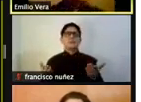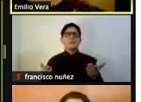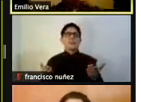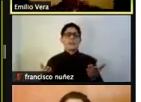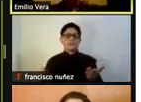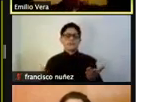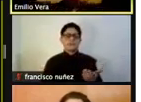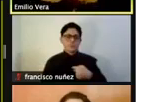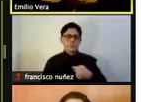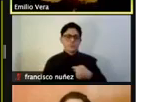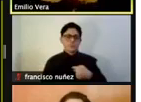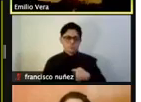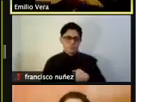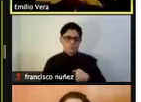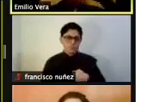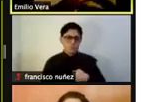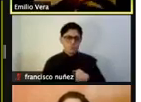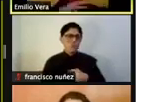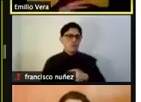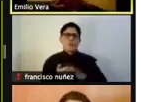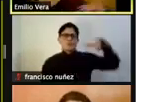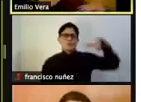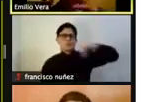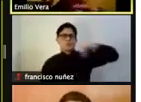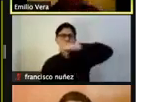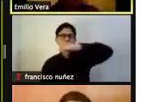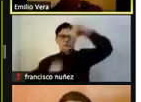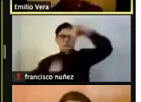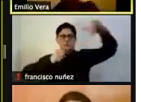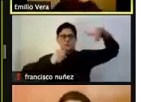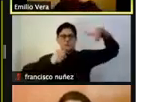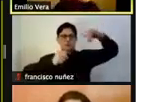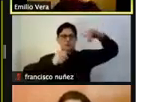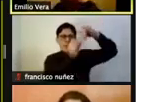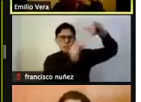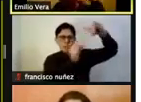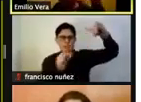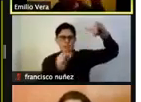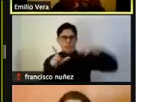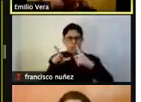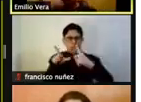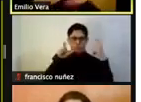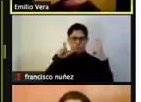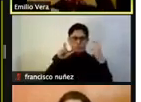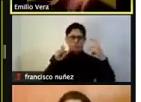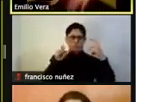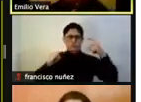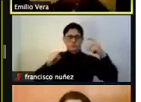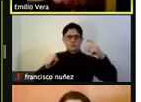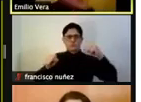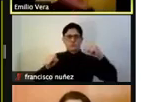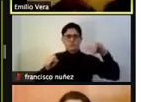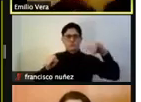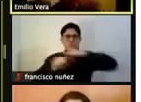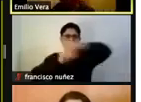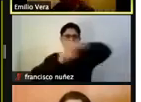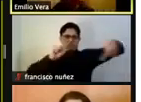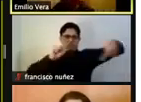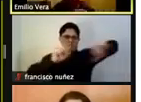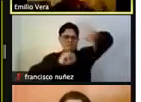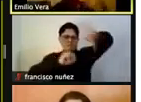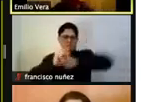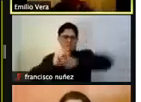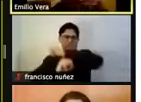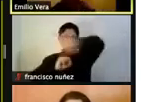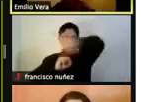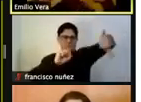puede medir en cualquier punto donde uno quiera, o los satélites pasan en todas direcciones, en fin, y van midiendo y van acumulando información